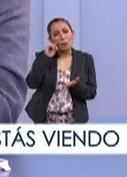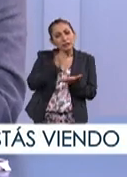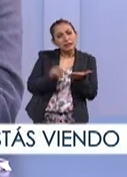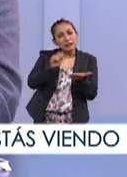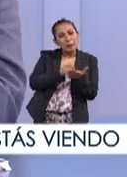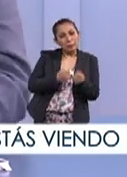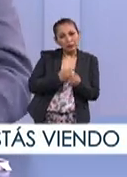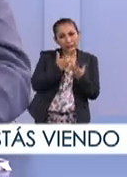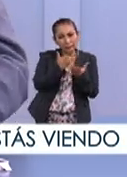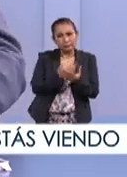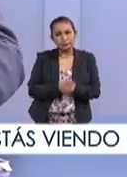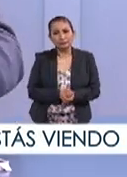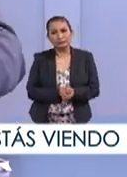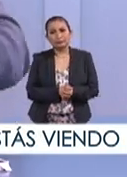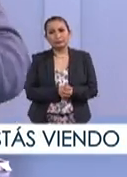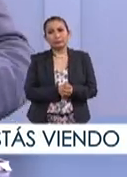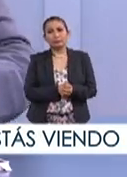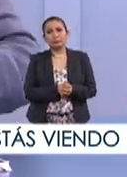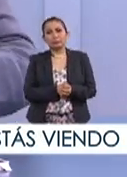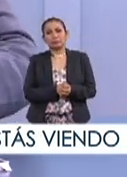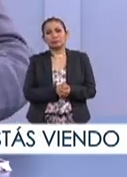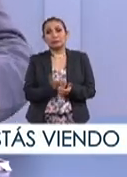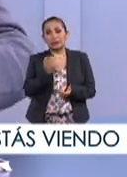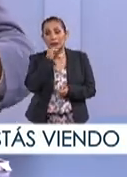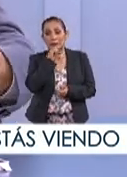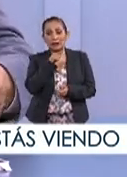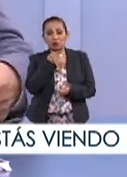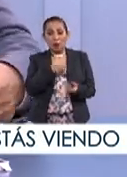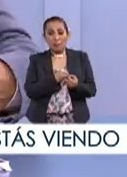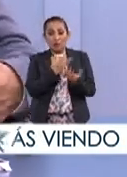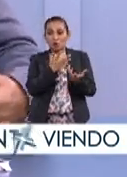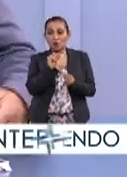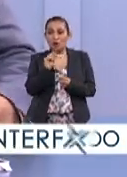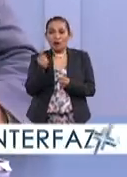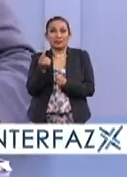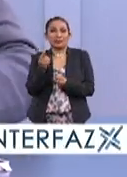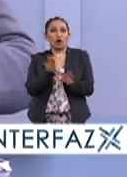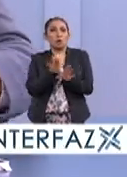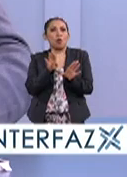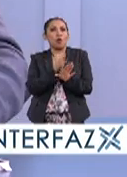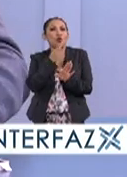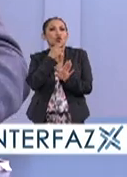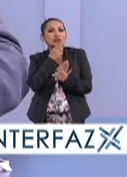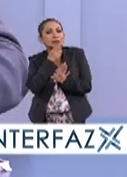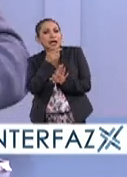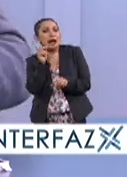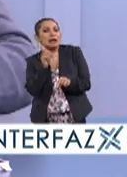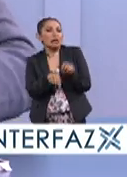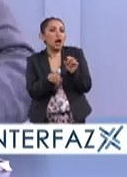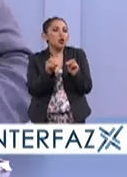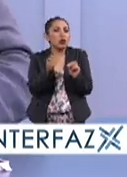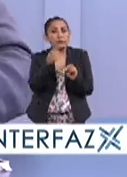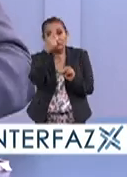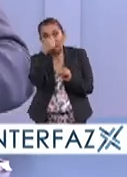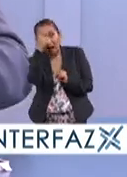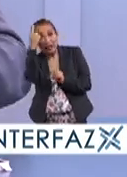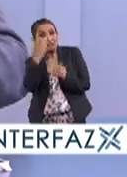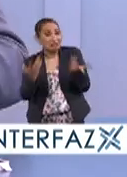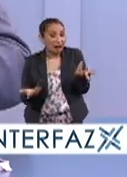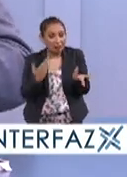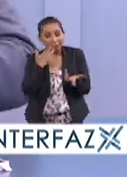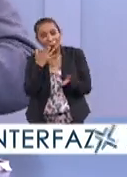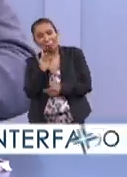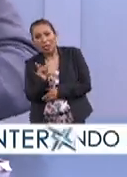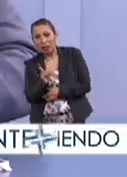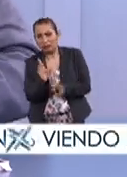escribiendo poesía. Además, una poesía que no es precisamente de usar y tirar, que no es una poesía fácil, que no es